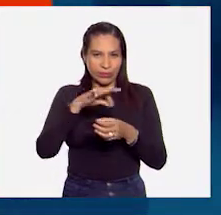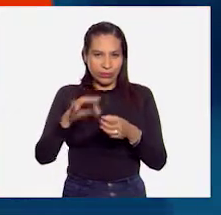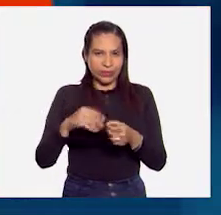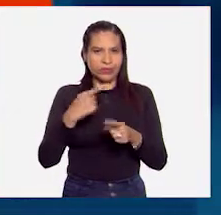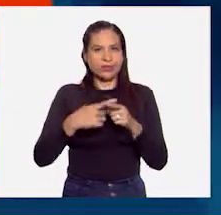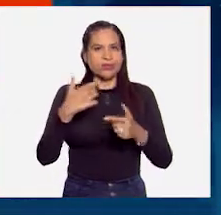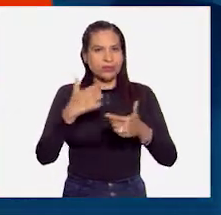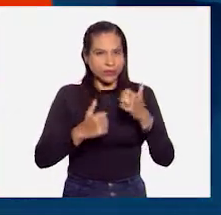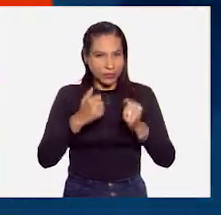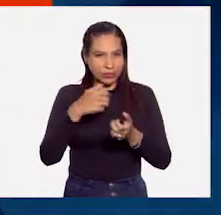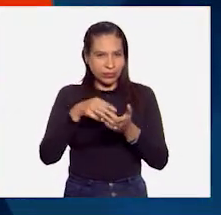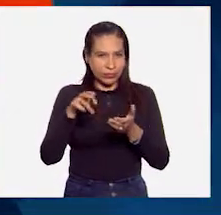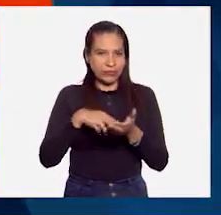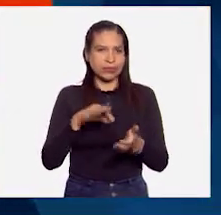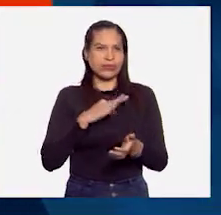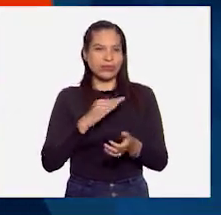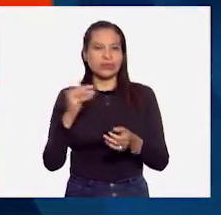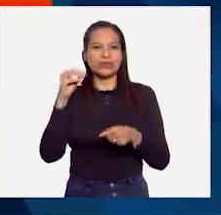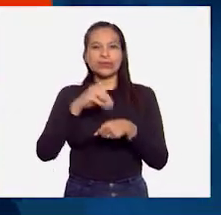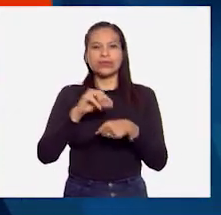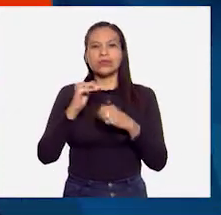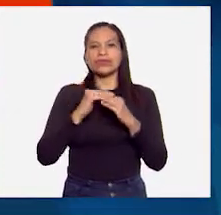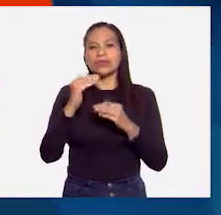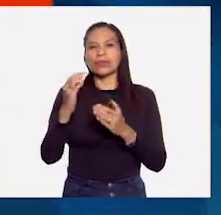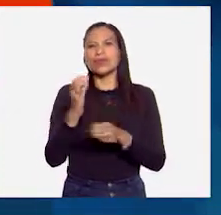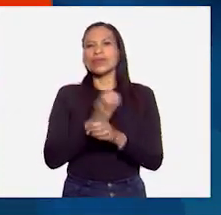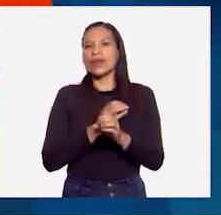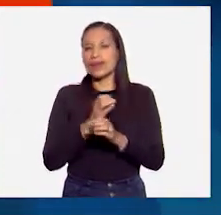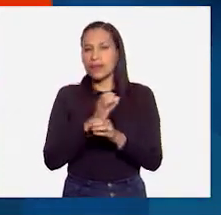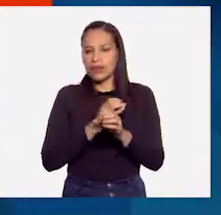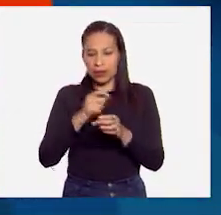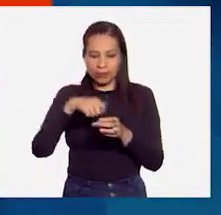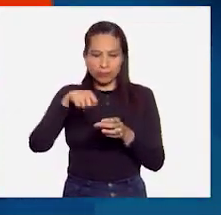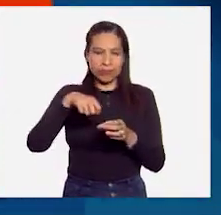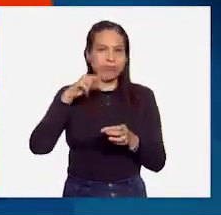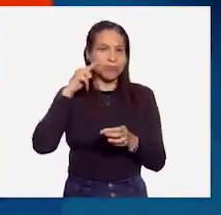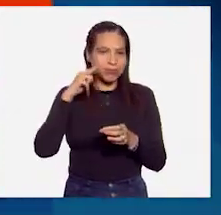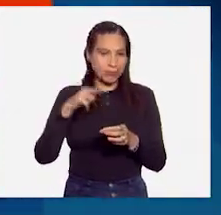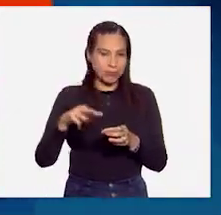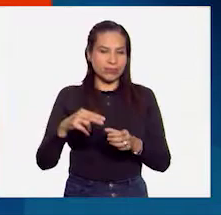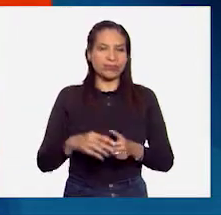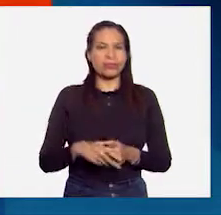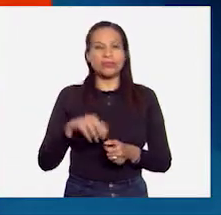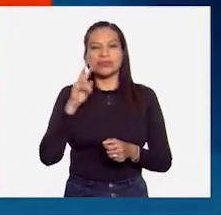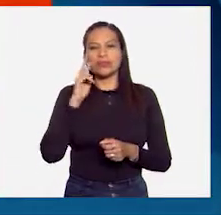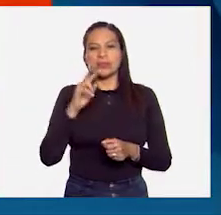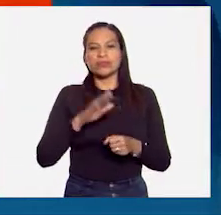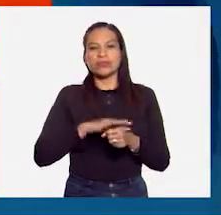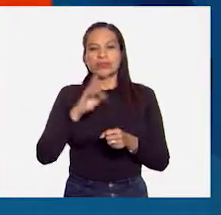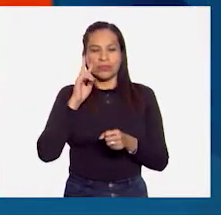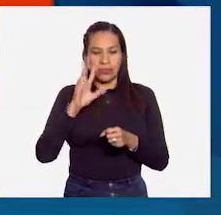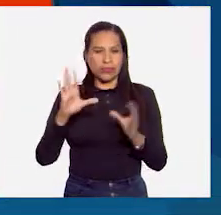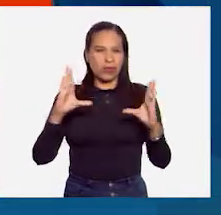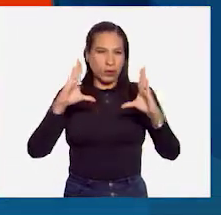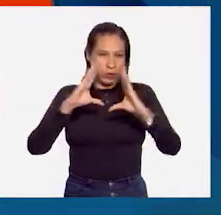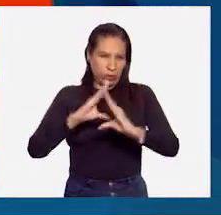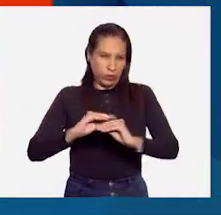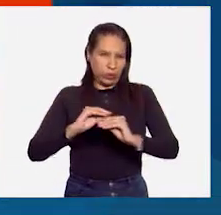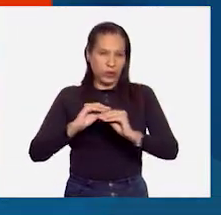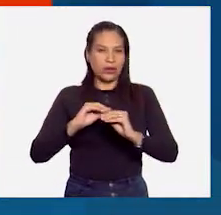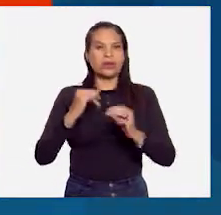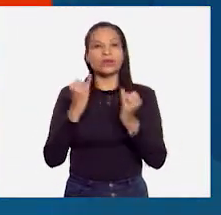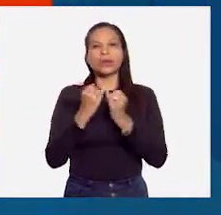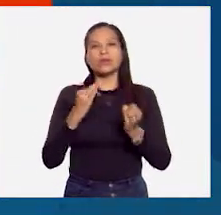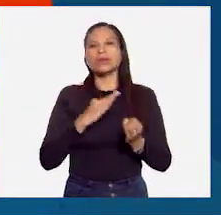de leche. Podemos ponerle un poquito más de café para que se vea un poquito en las zonas más oscuras.